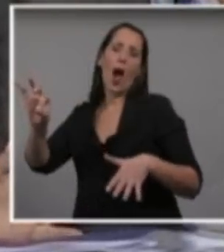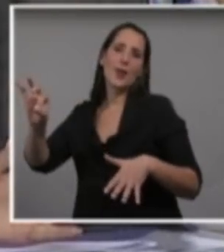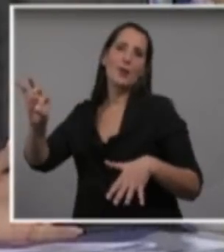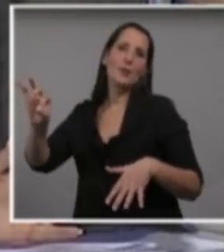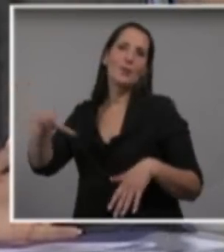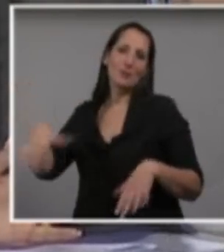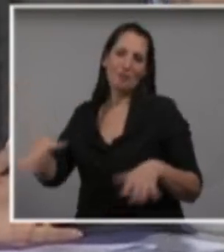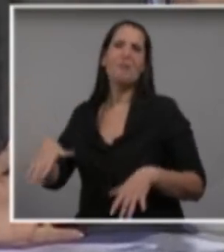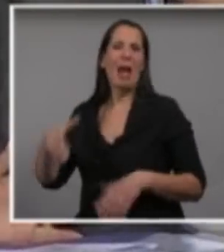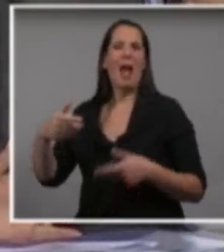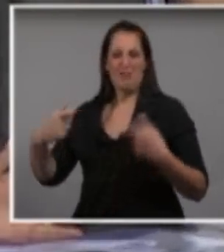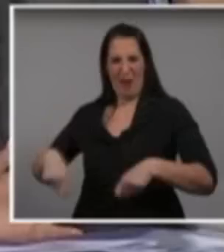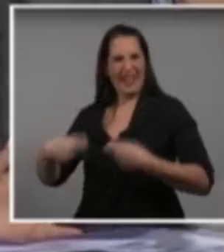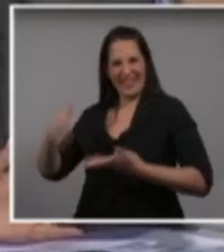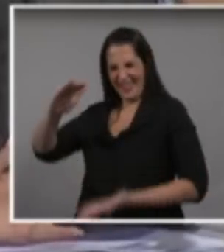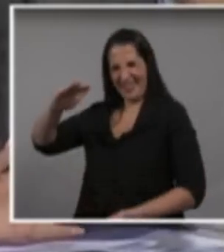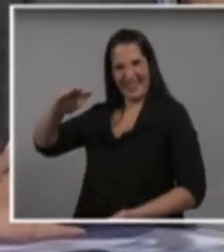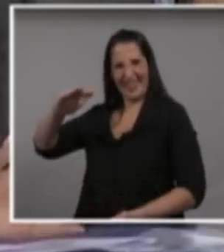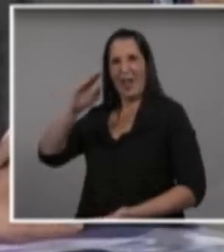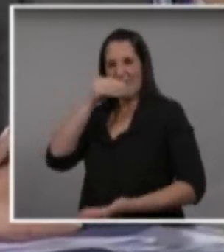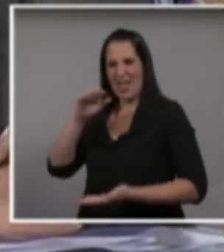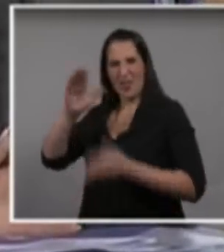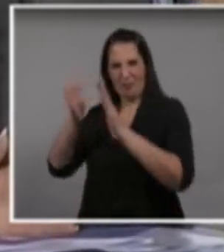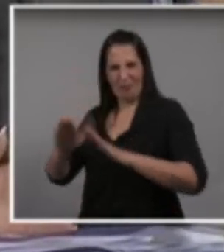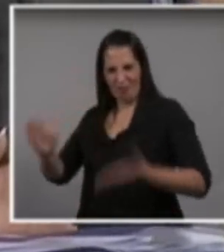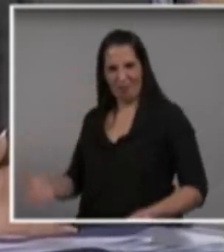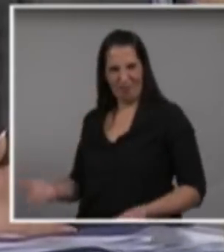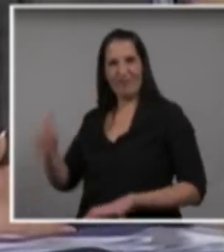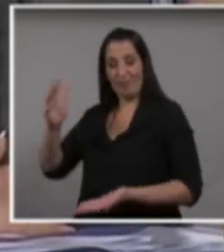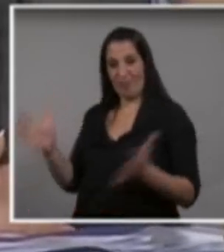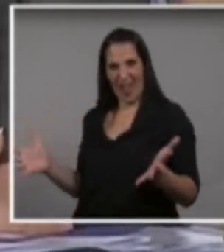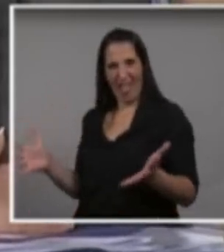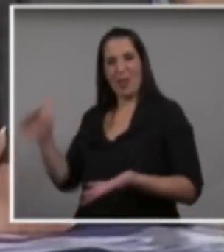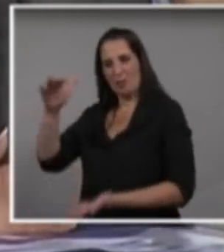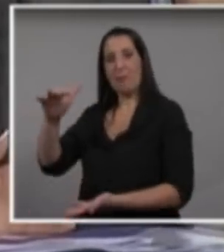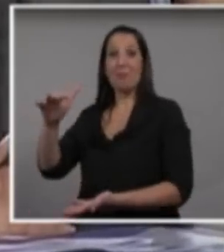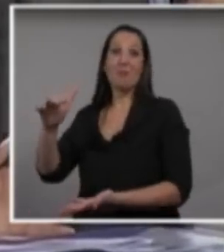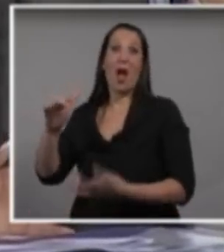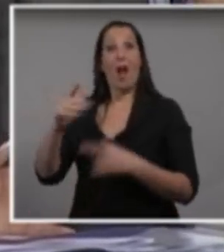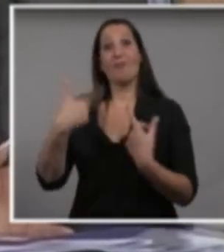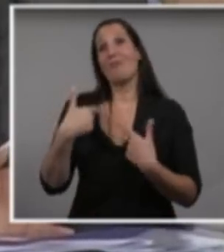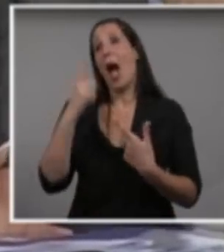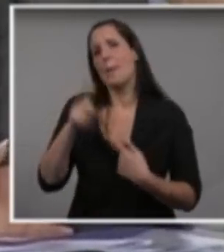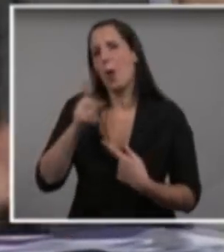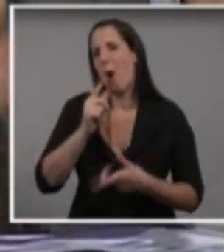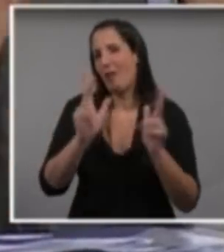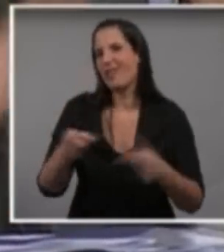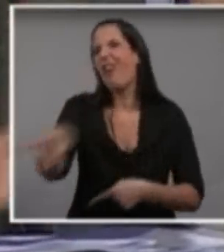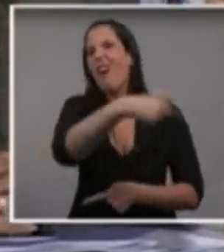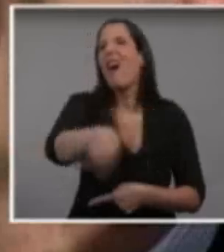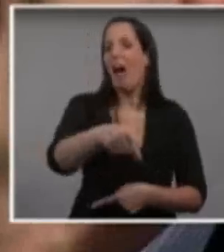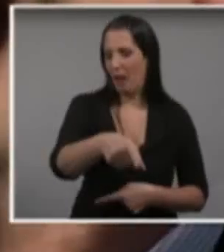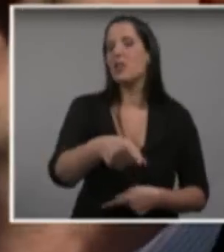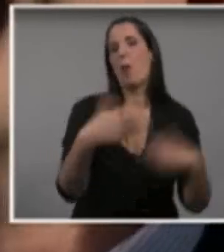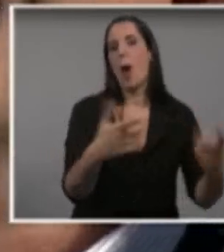Había esa damajuana de vino. Sí, para que tengan algo de hablar mañana, si no, ¿de qué van a hablar mañana? Para que, darles motivo